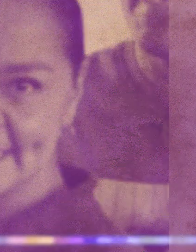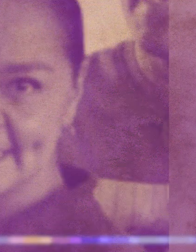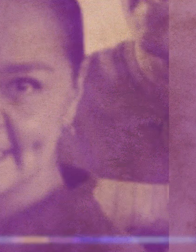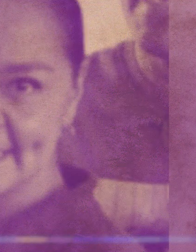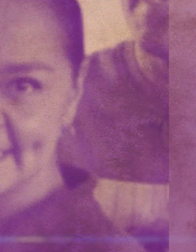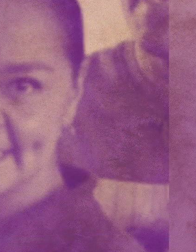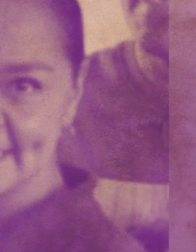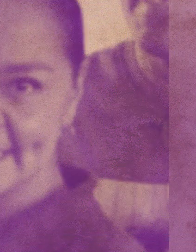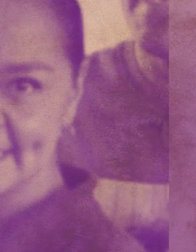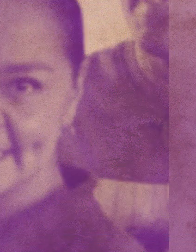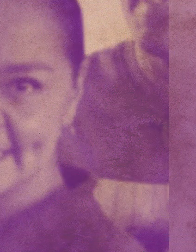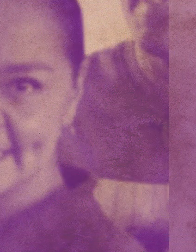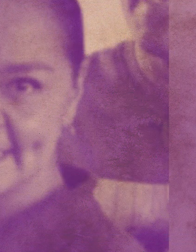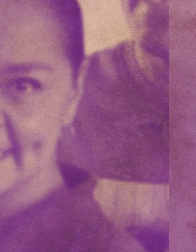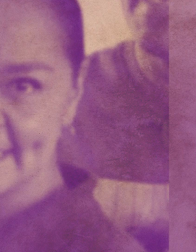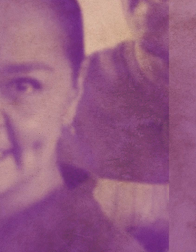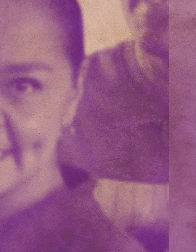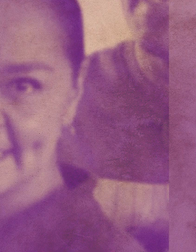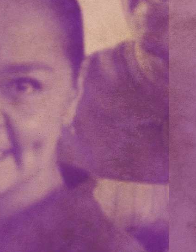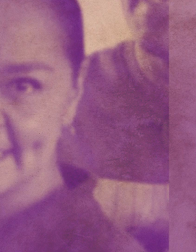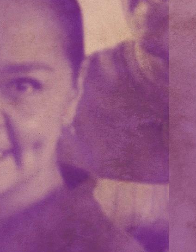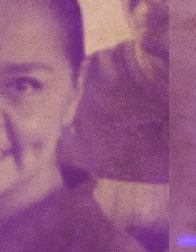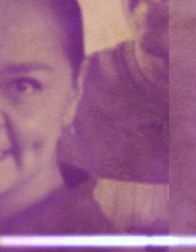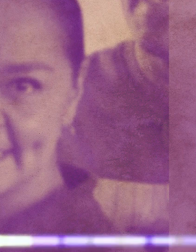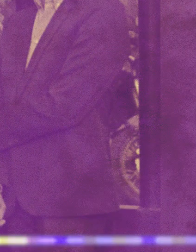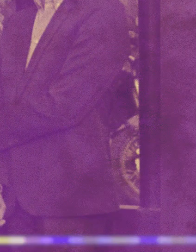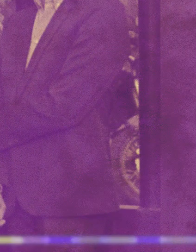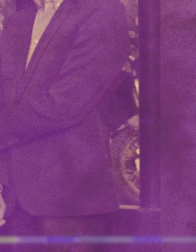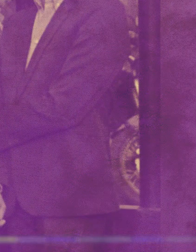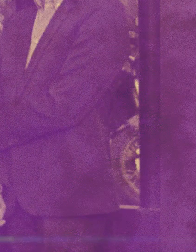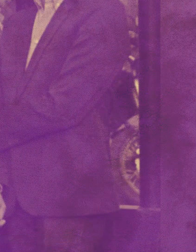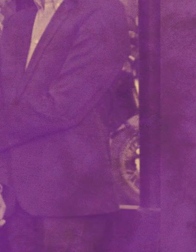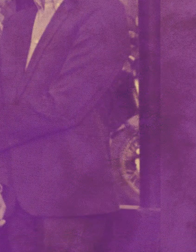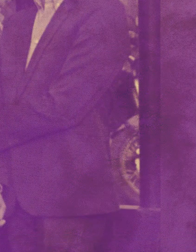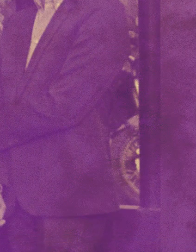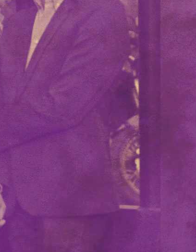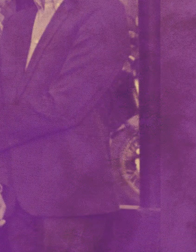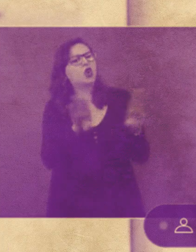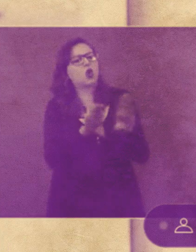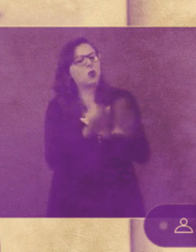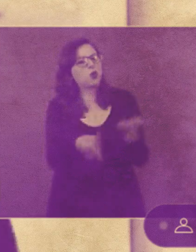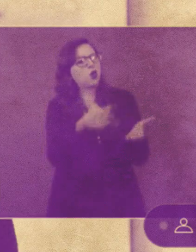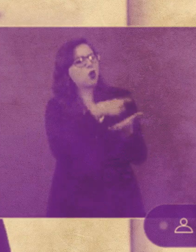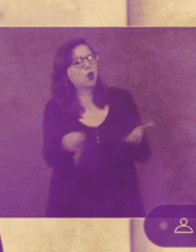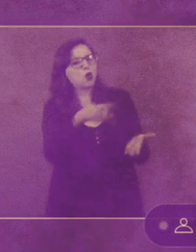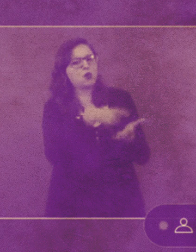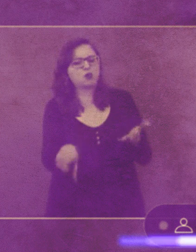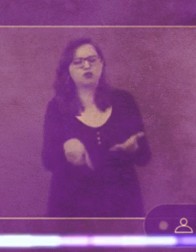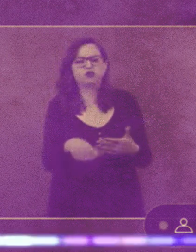tampoco lo de su hijo menor, que tiene amigos trabajando en el gobierno de la 4T. Parece al